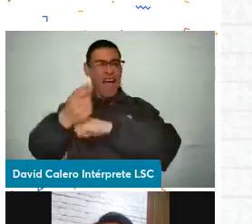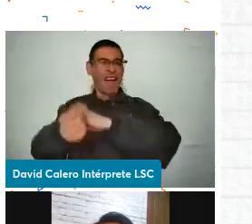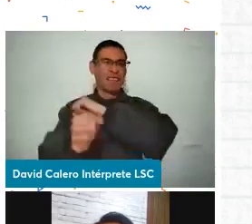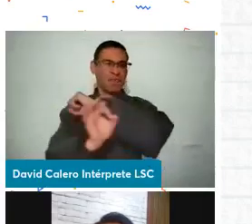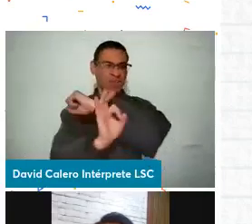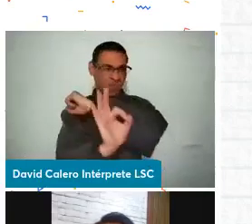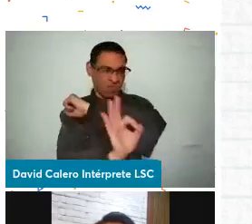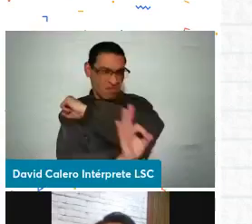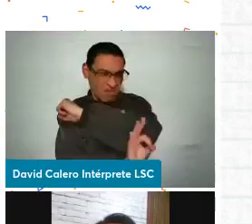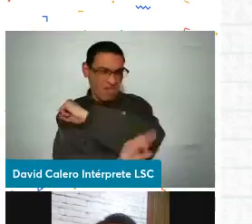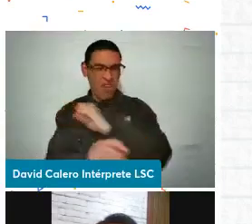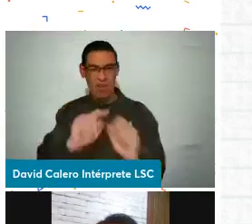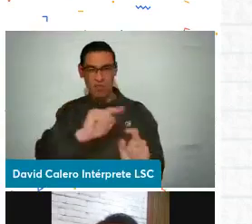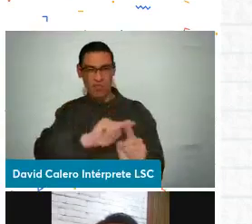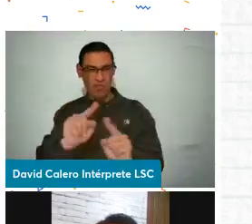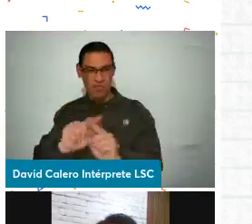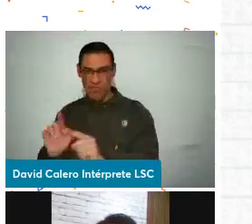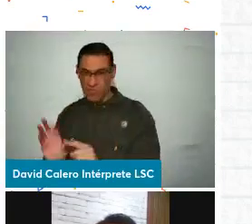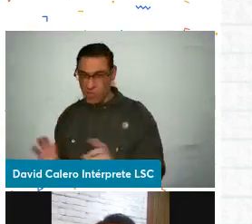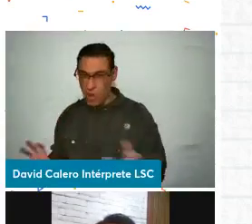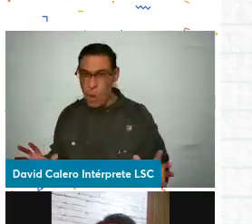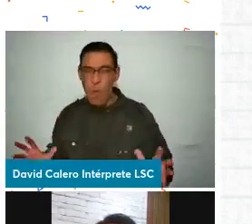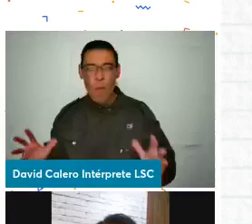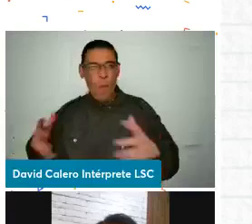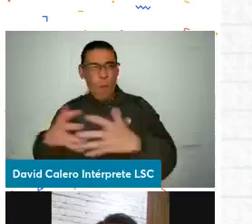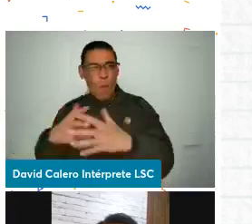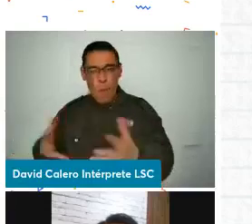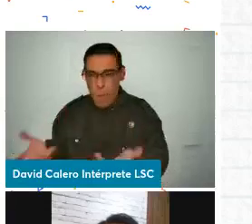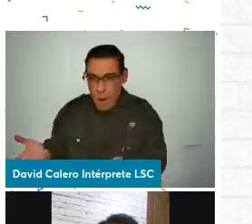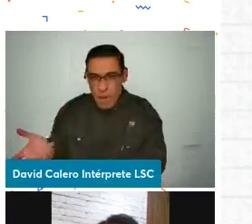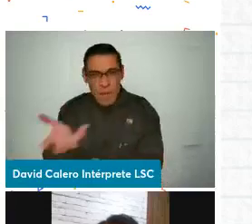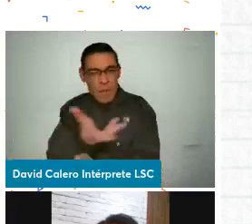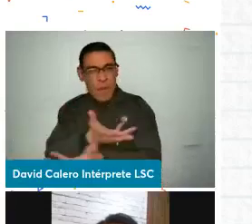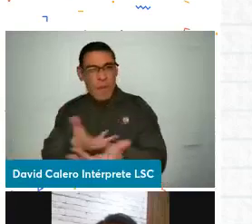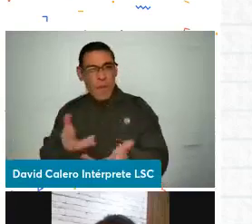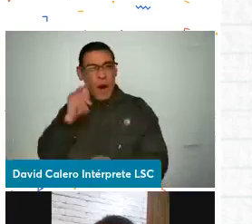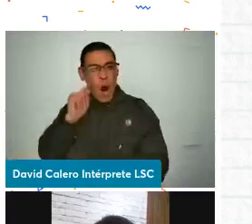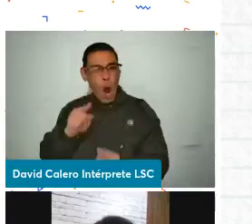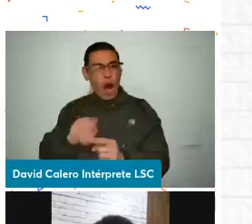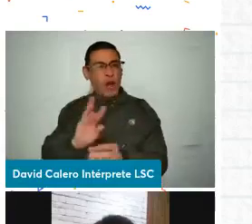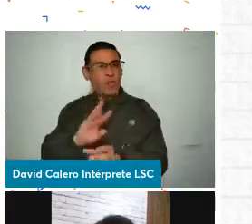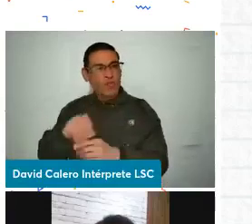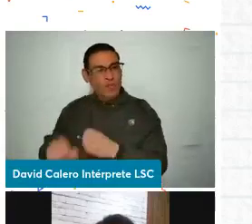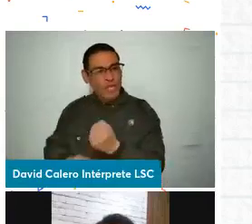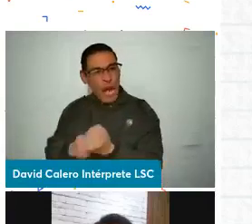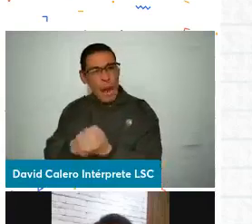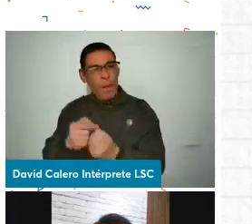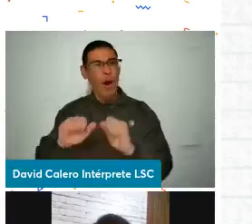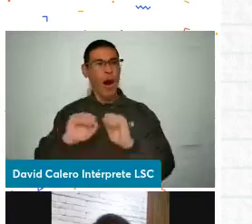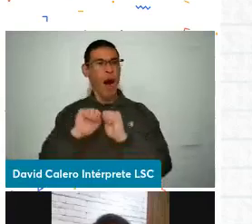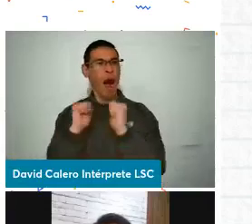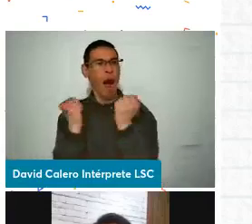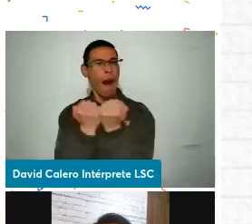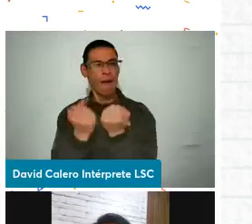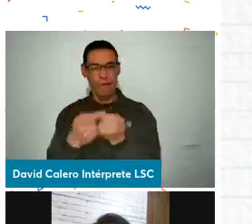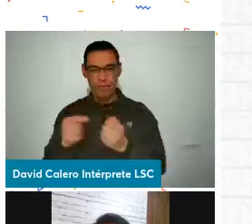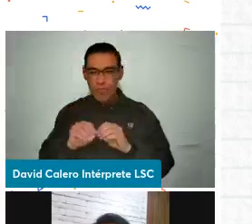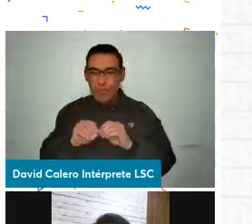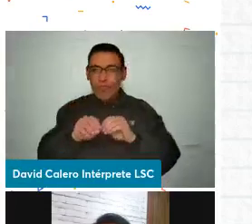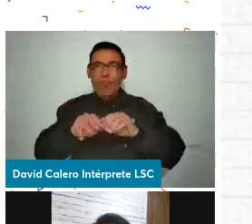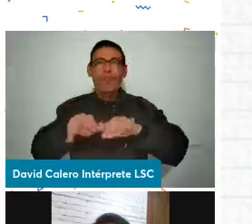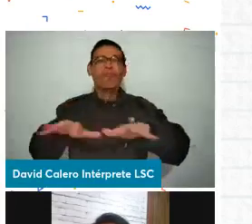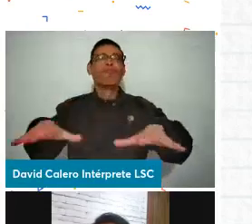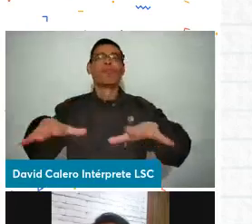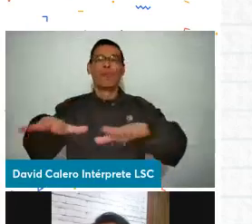entre otros, que permitan fortalecer los procesos desde el aula y se replique en otros ambientes, ya que fortalece